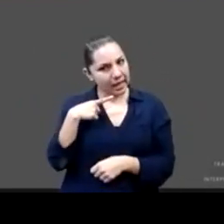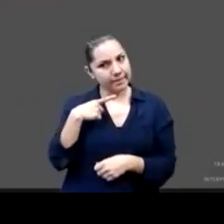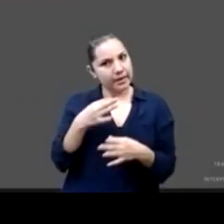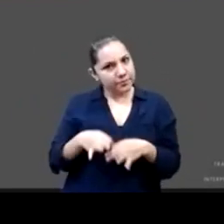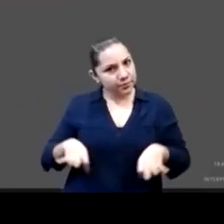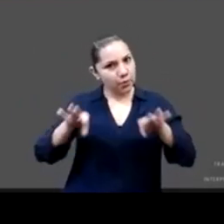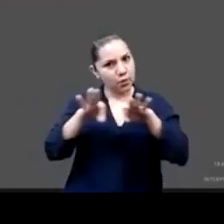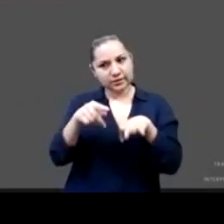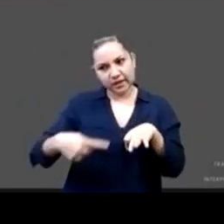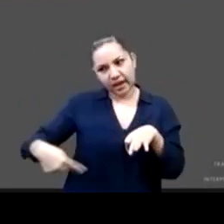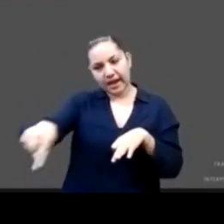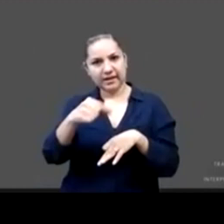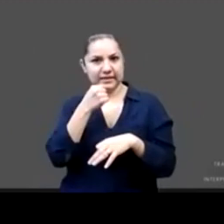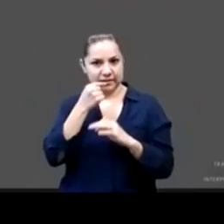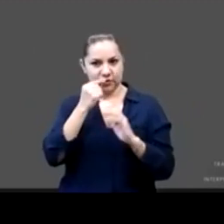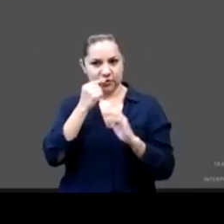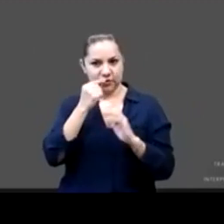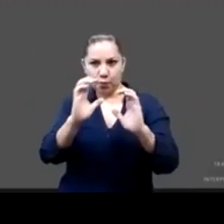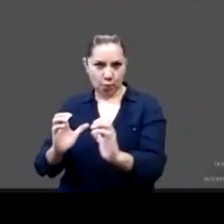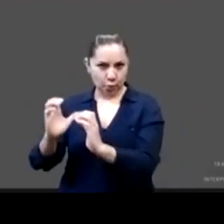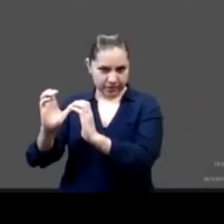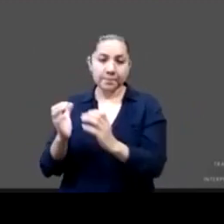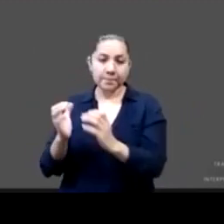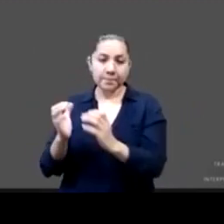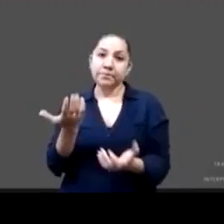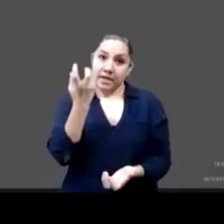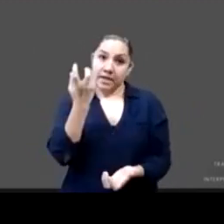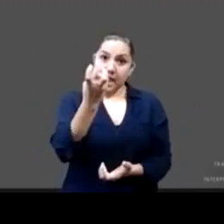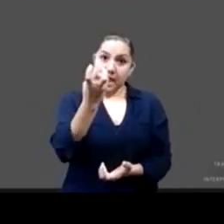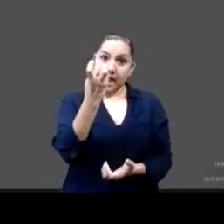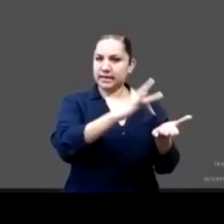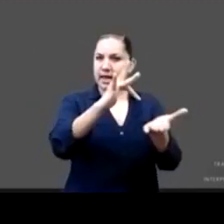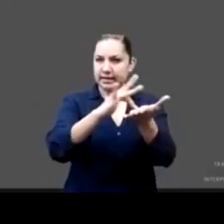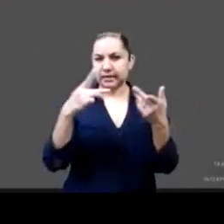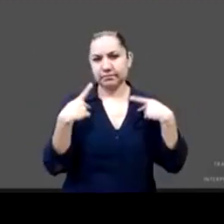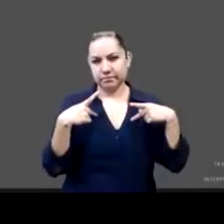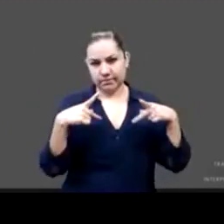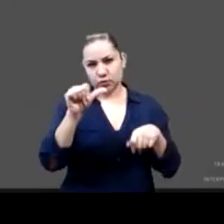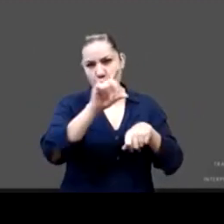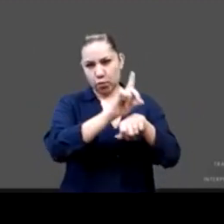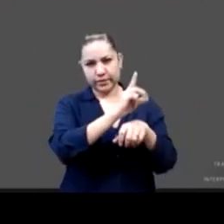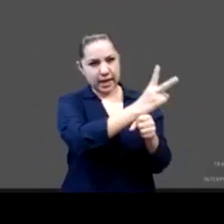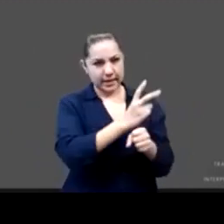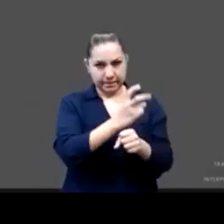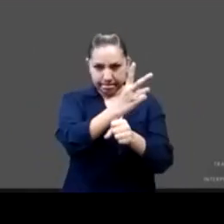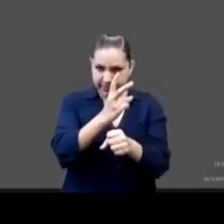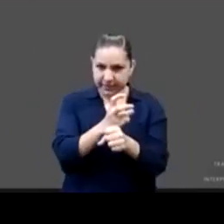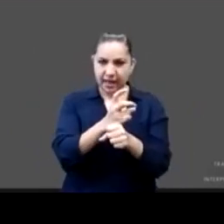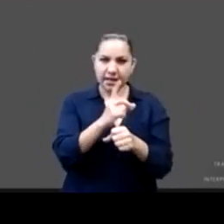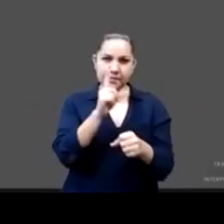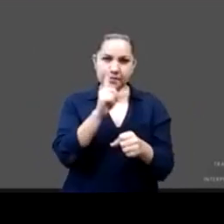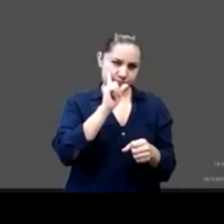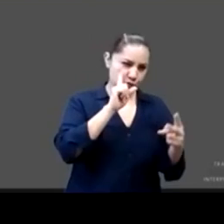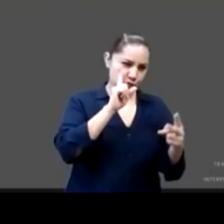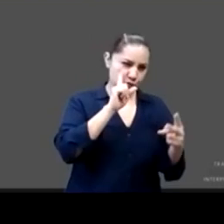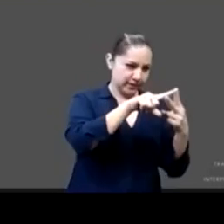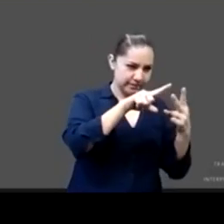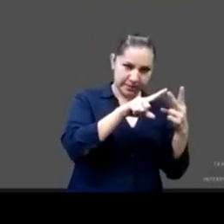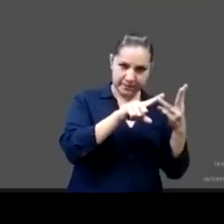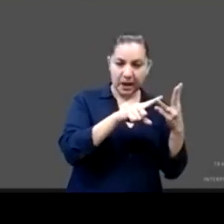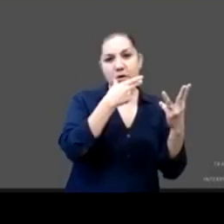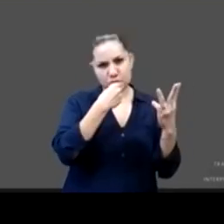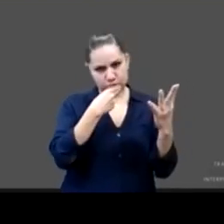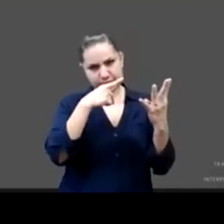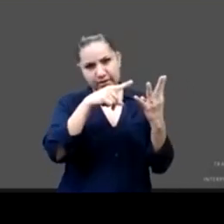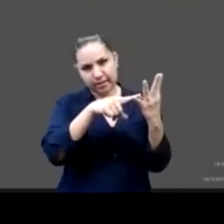agradecemos profundamente a nuestras invitadas y a nuestro invitado esta tarde poder conversar sobre ello. Y quiero, antes de